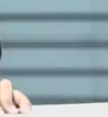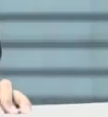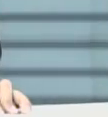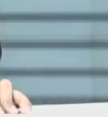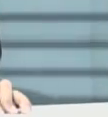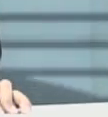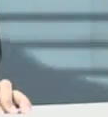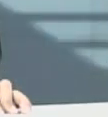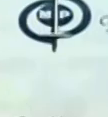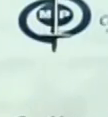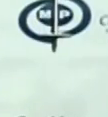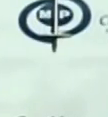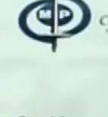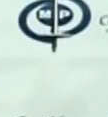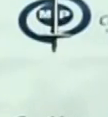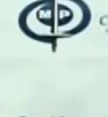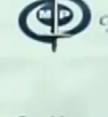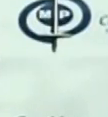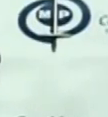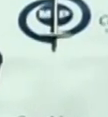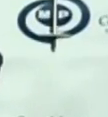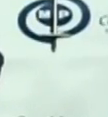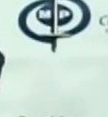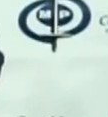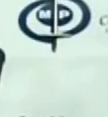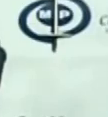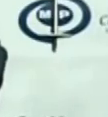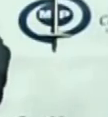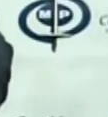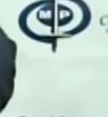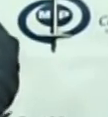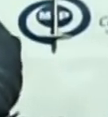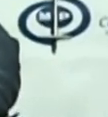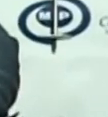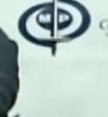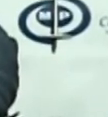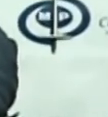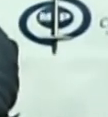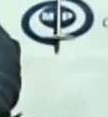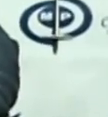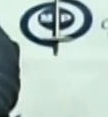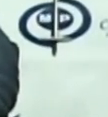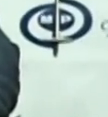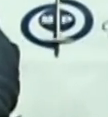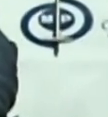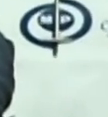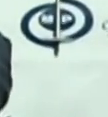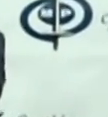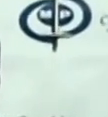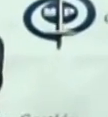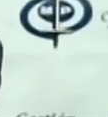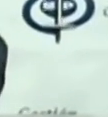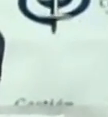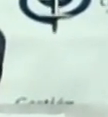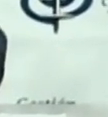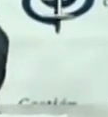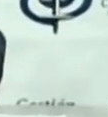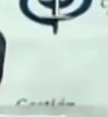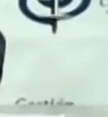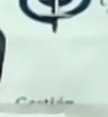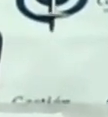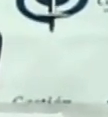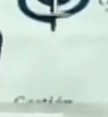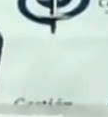gracias por el contacto a esta hora, Juan Carlos. Efectivamente nos encontramos en la sede del Ministerio Público ubicada en Parque Carabobo, en la ciudad de Caracas. A esta